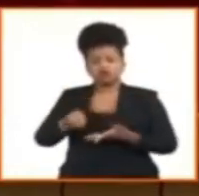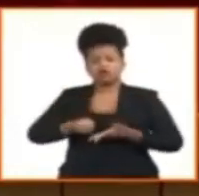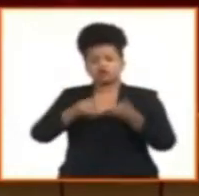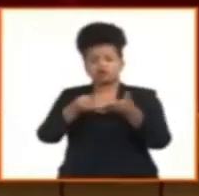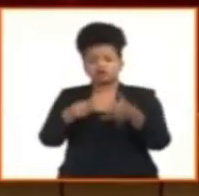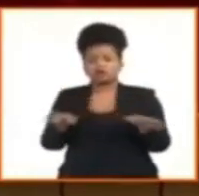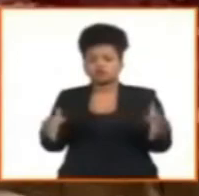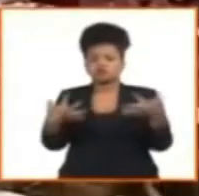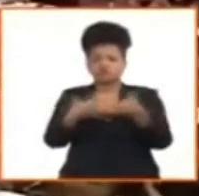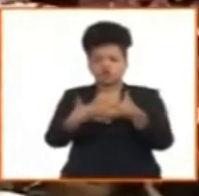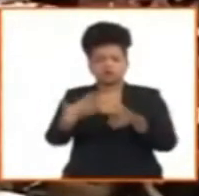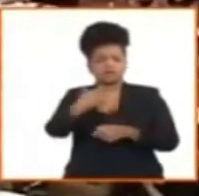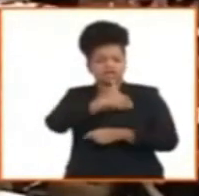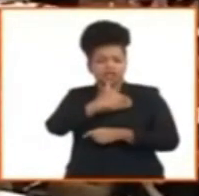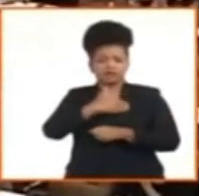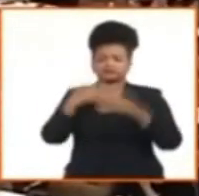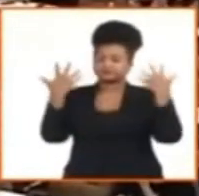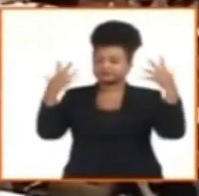cívico-militar,